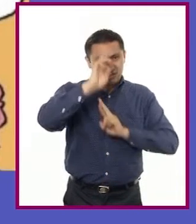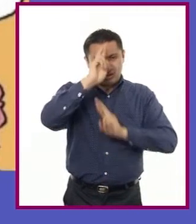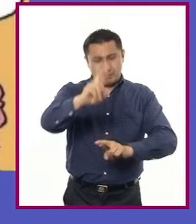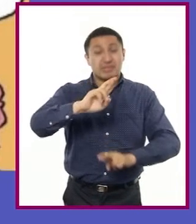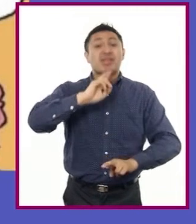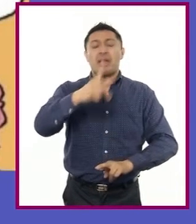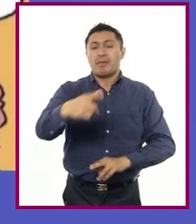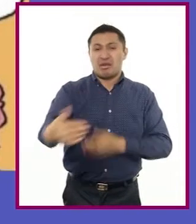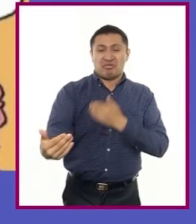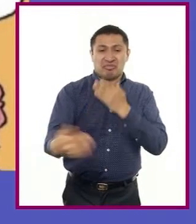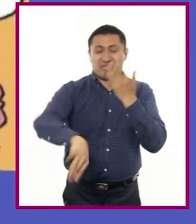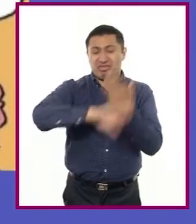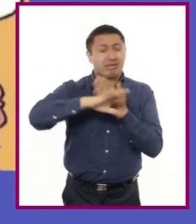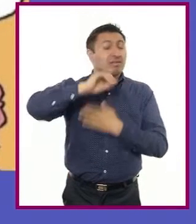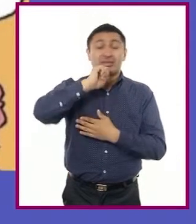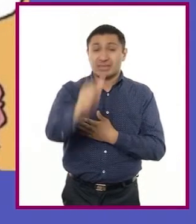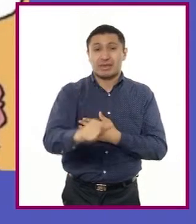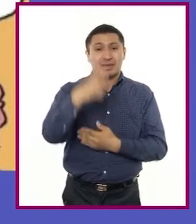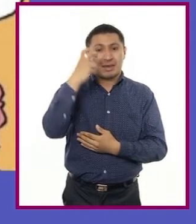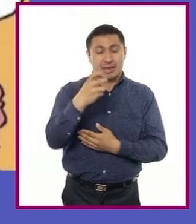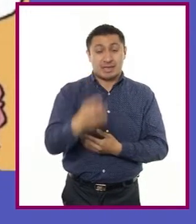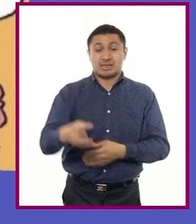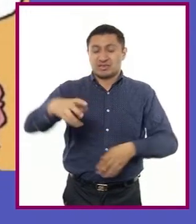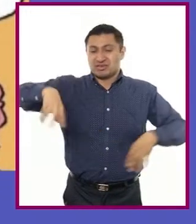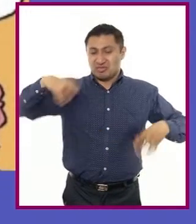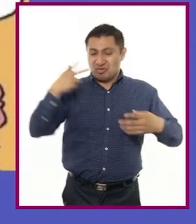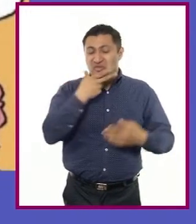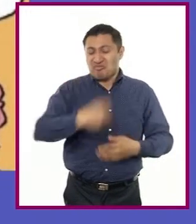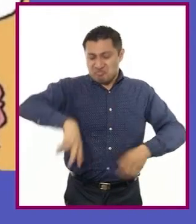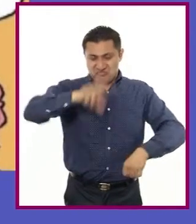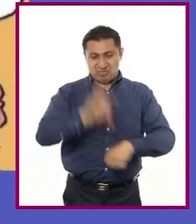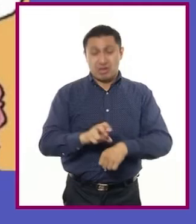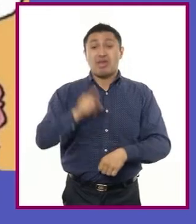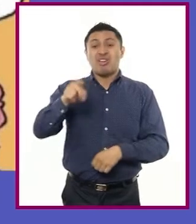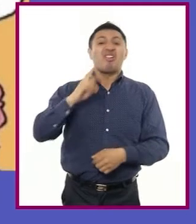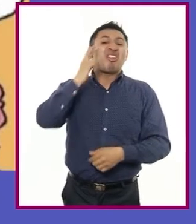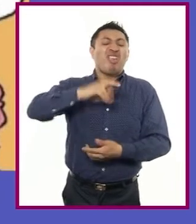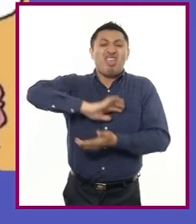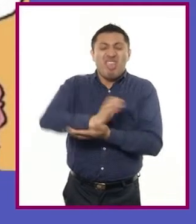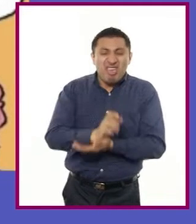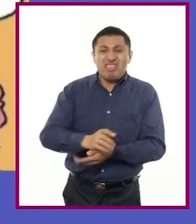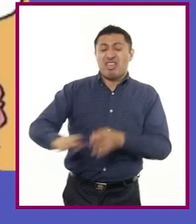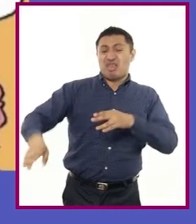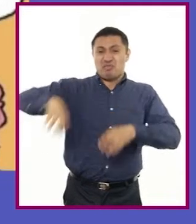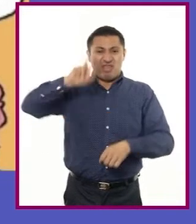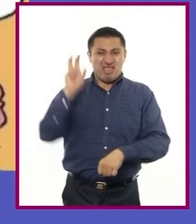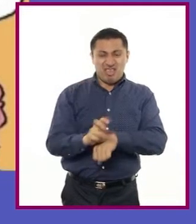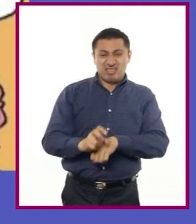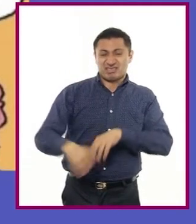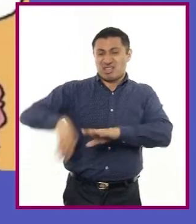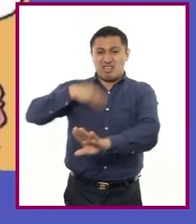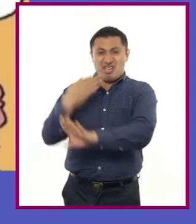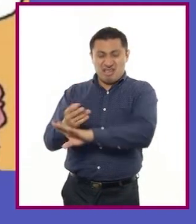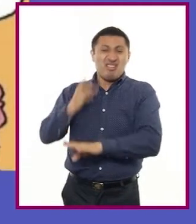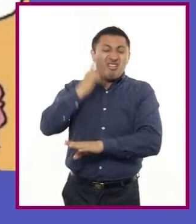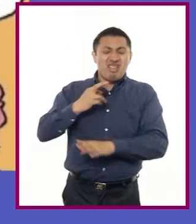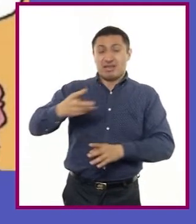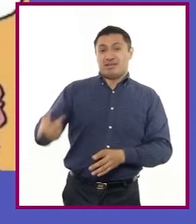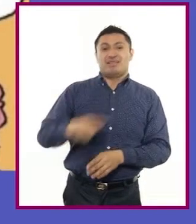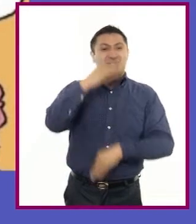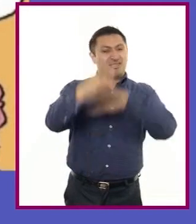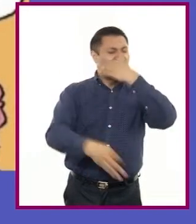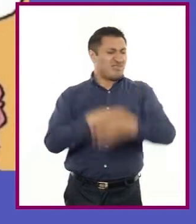ni se meta, comadre, que esto es cosa de hombres. Racista, machista, xenofobista y todo lo que acabe en ista.